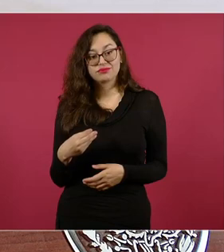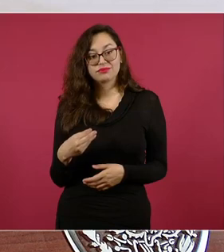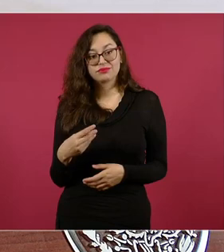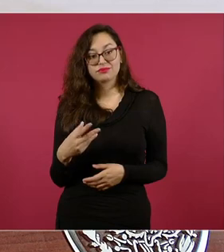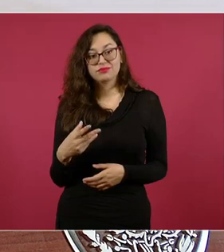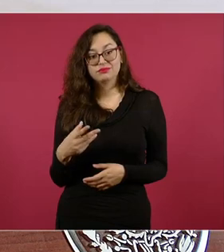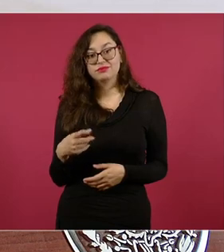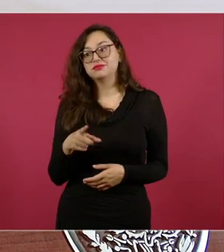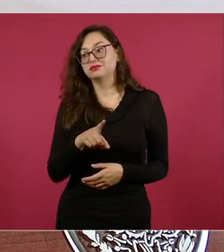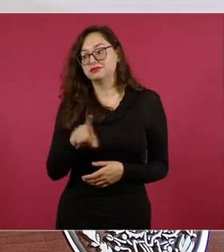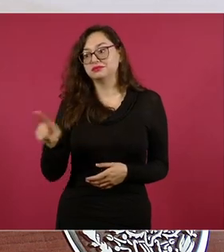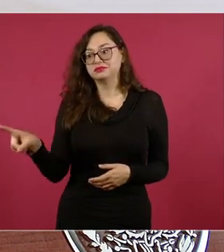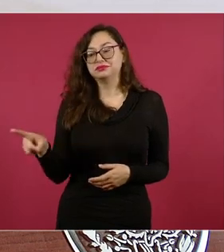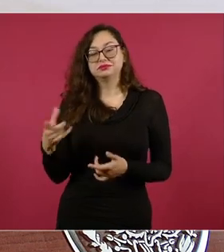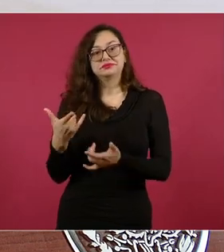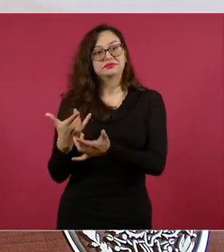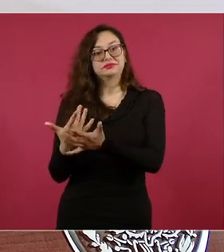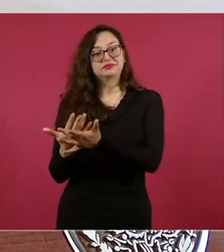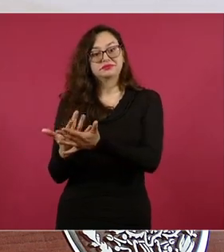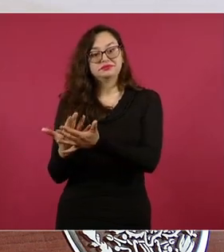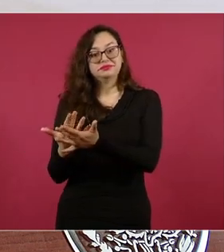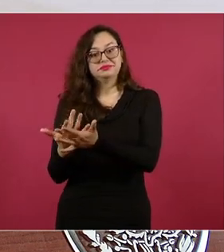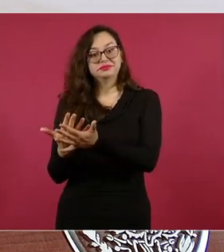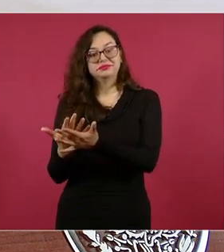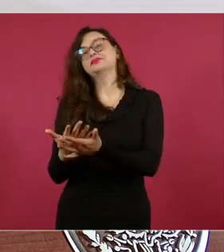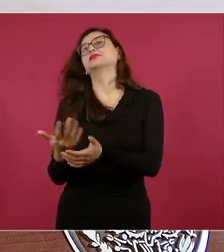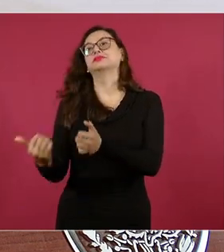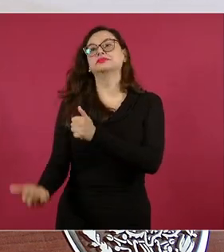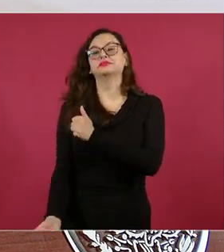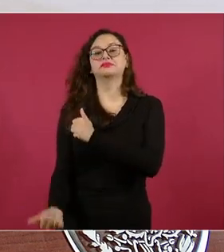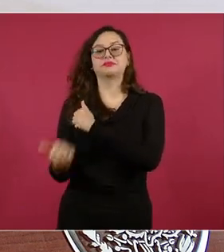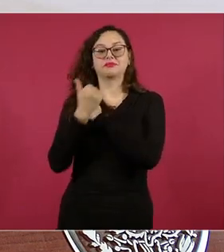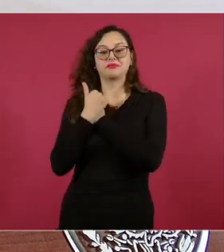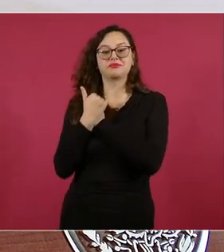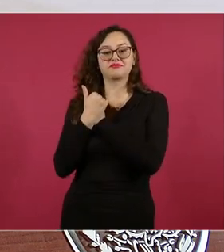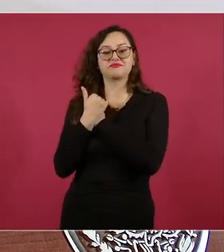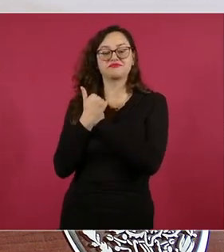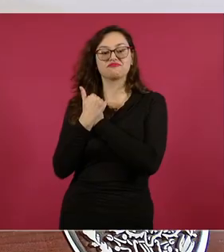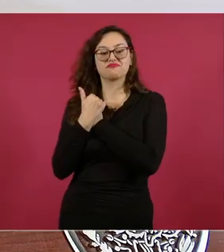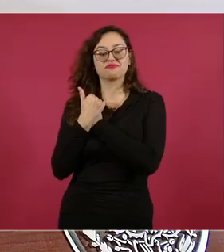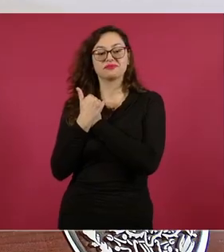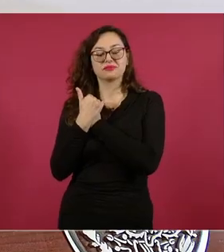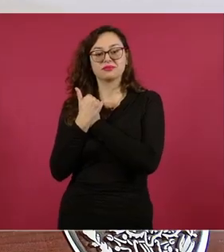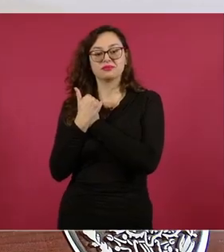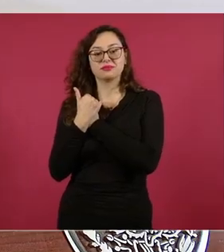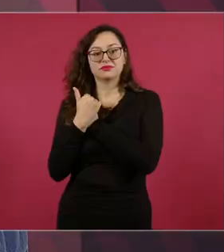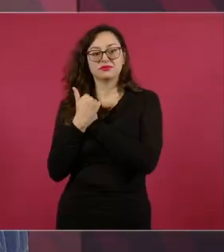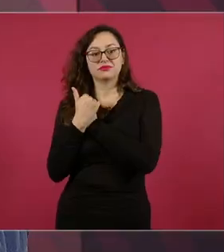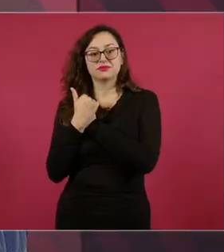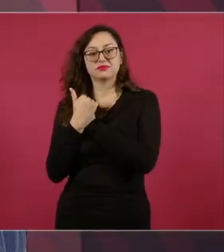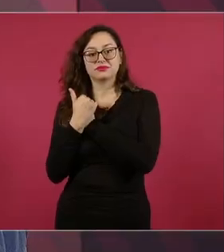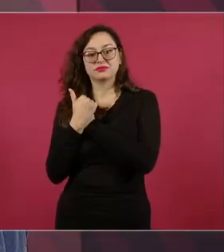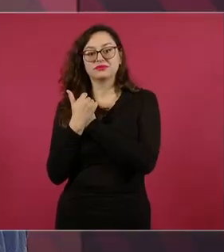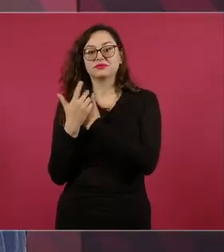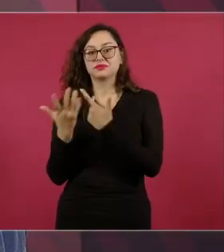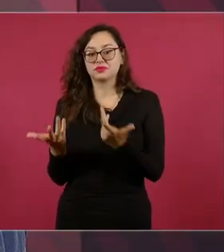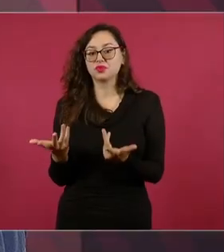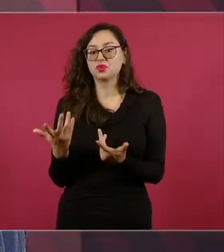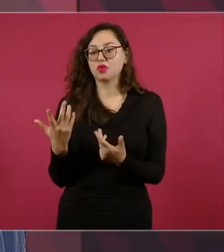Ahora me estaban esperando porque ya se les ayudó con